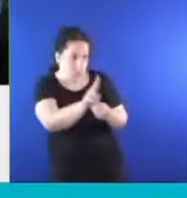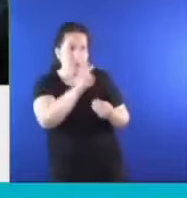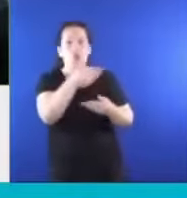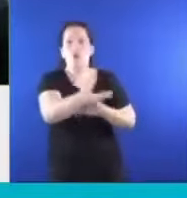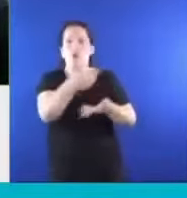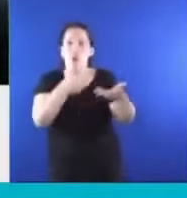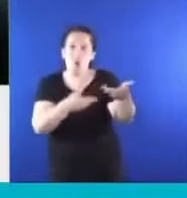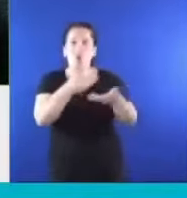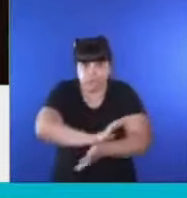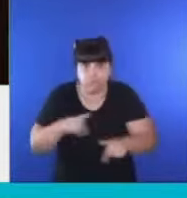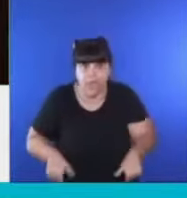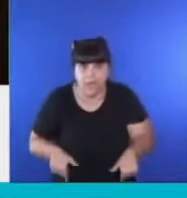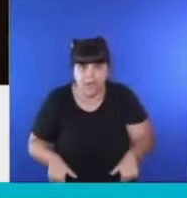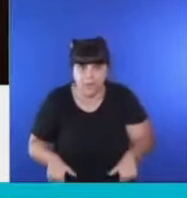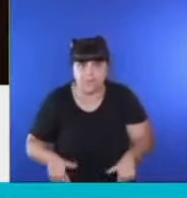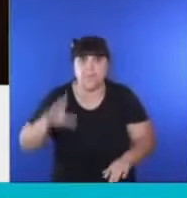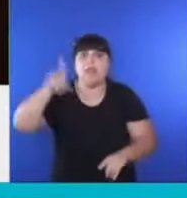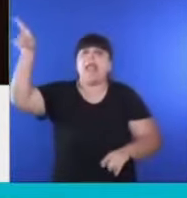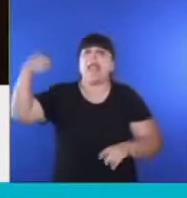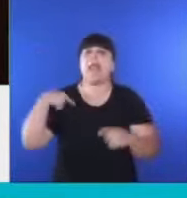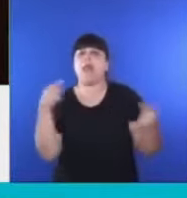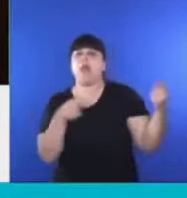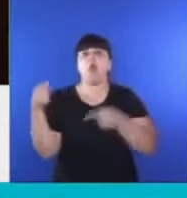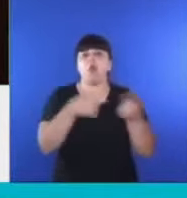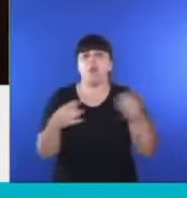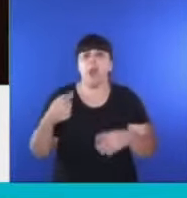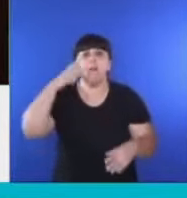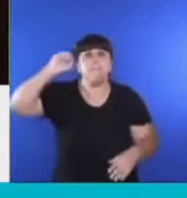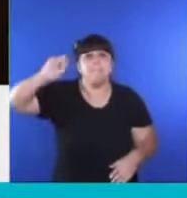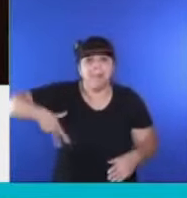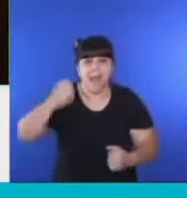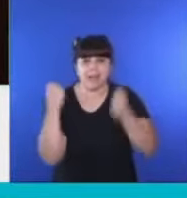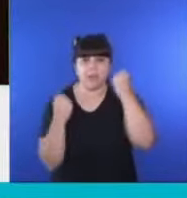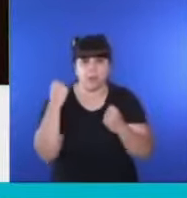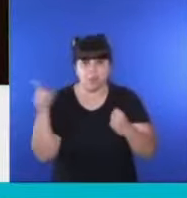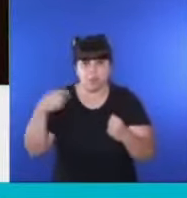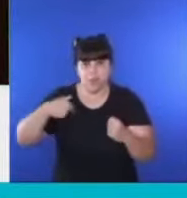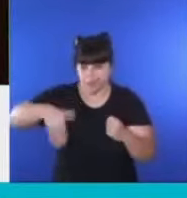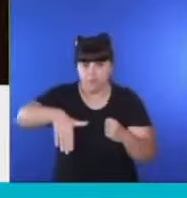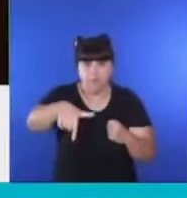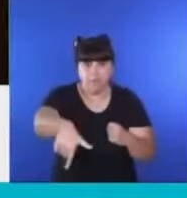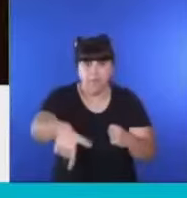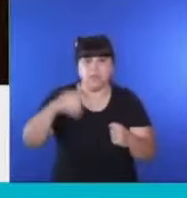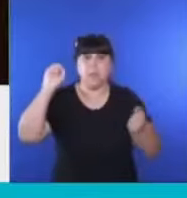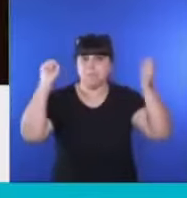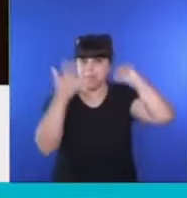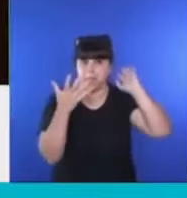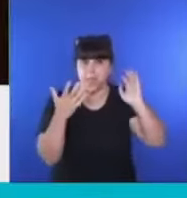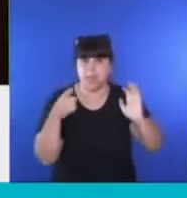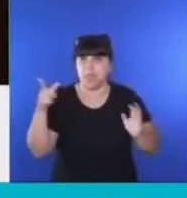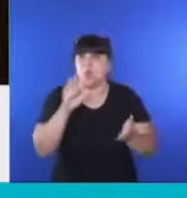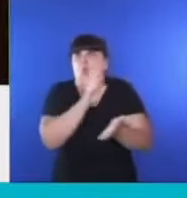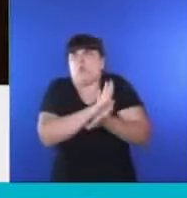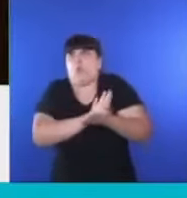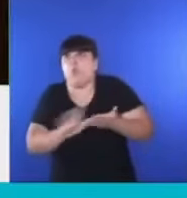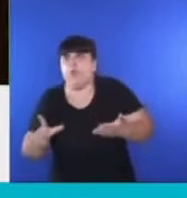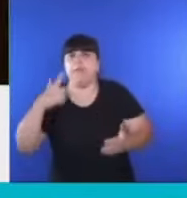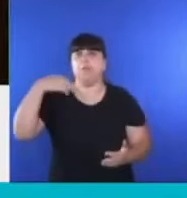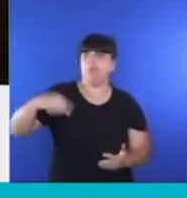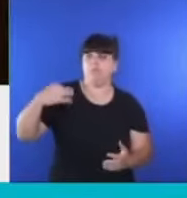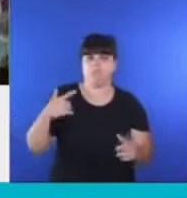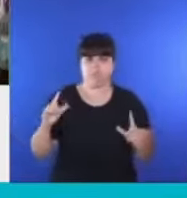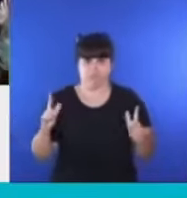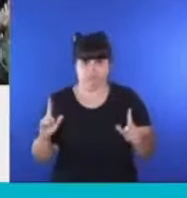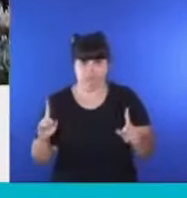que nunca. Más allá de la pirotecnia de campaña, el plan económico que resolvió aplicar el presidente finalmente no es ni nuevo ni